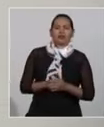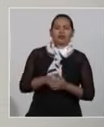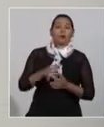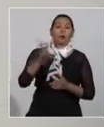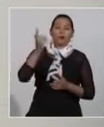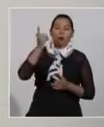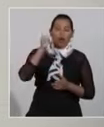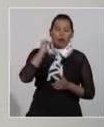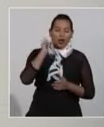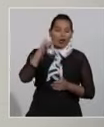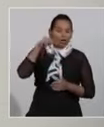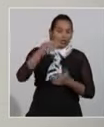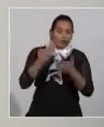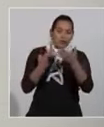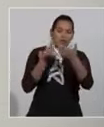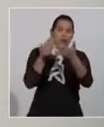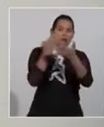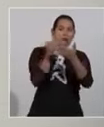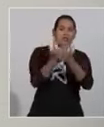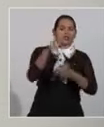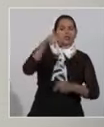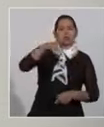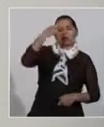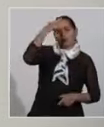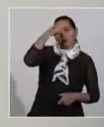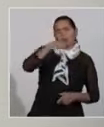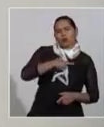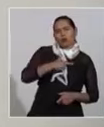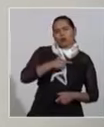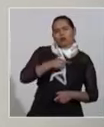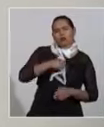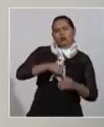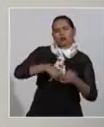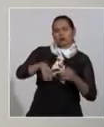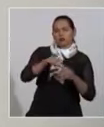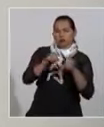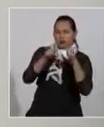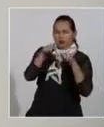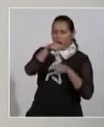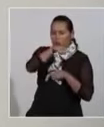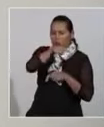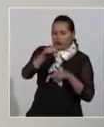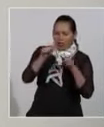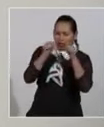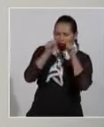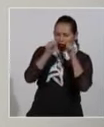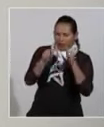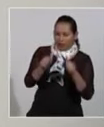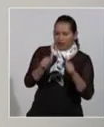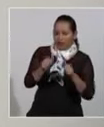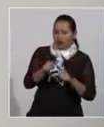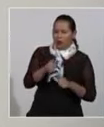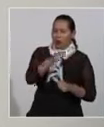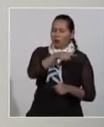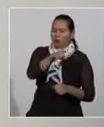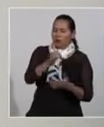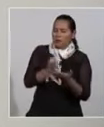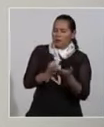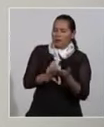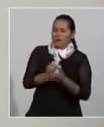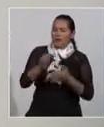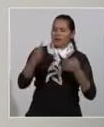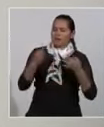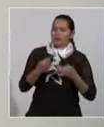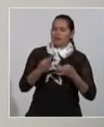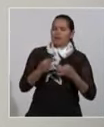que las exposiciones que esta noche han escuchado le ayuden a usted a tomar una decisión bien informada de cara al